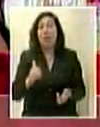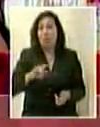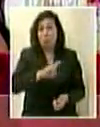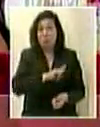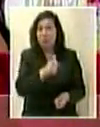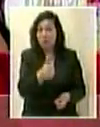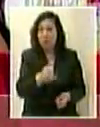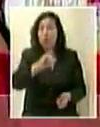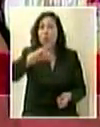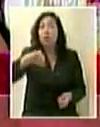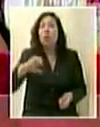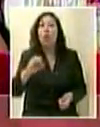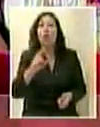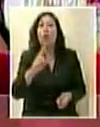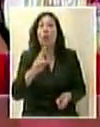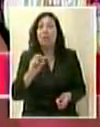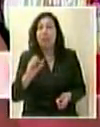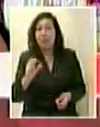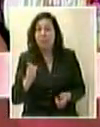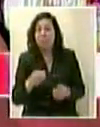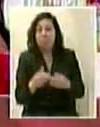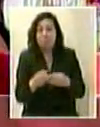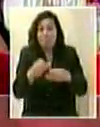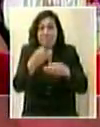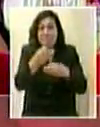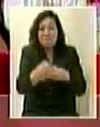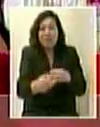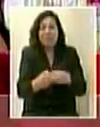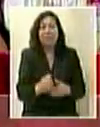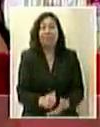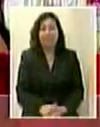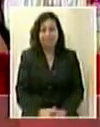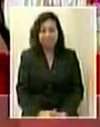universitarios, Jorge, se va a ampliar. O